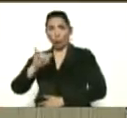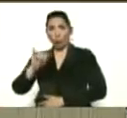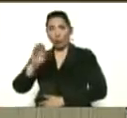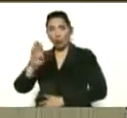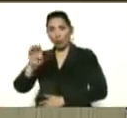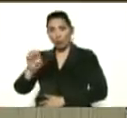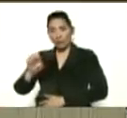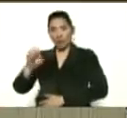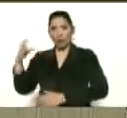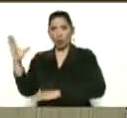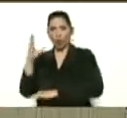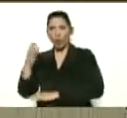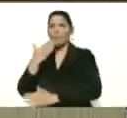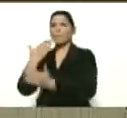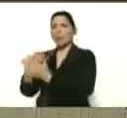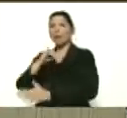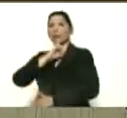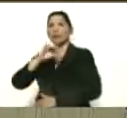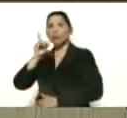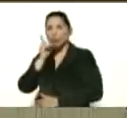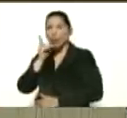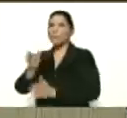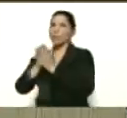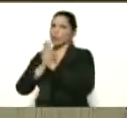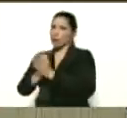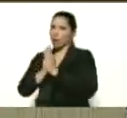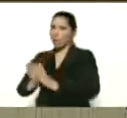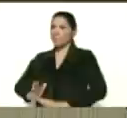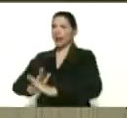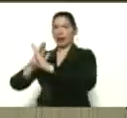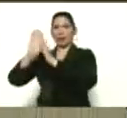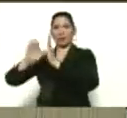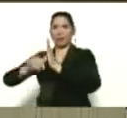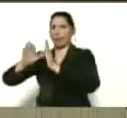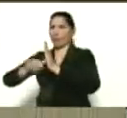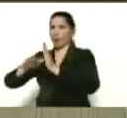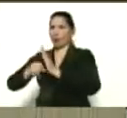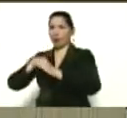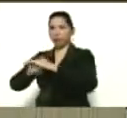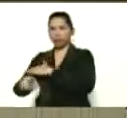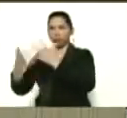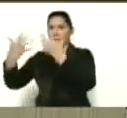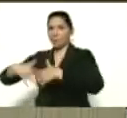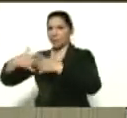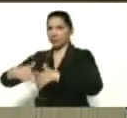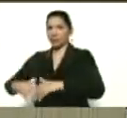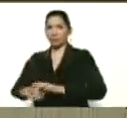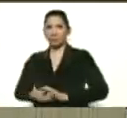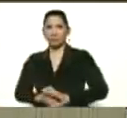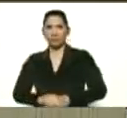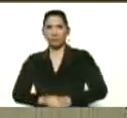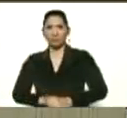le han pedido a Duque que por favor pare esa sangría, esa robadera allí en monómeros.